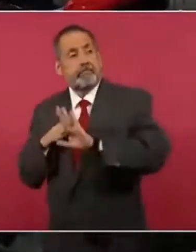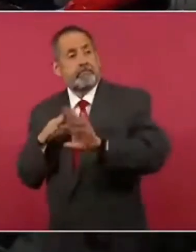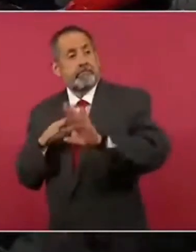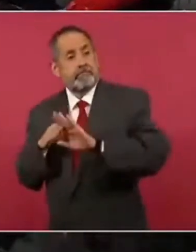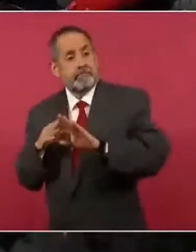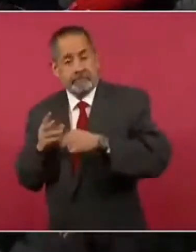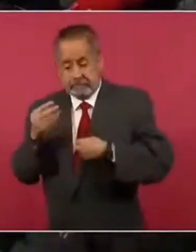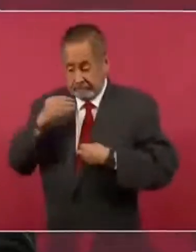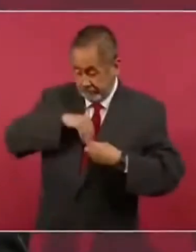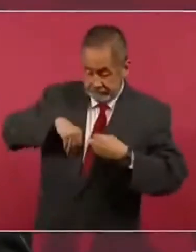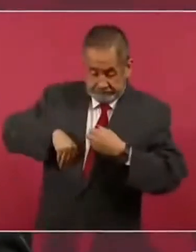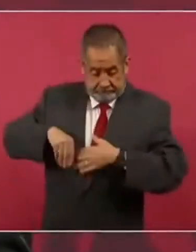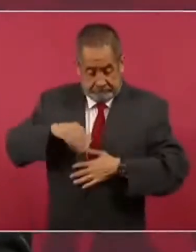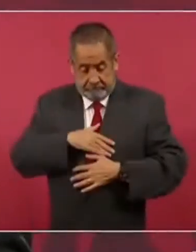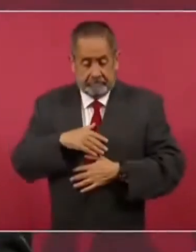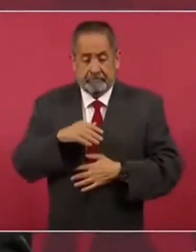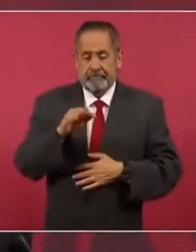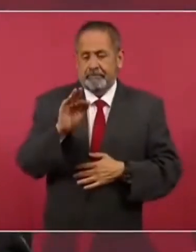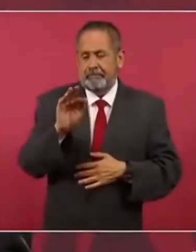el fentanilo,